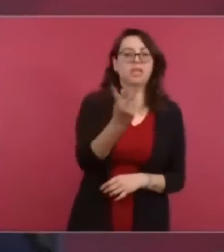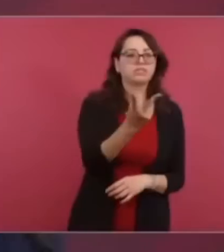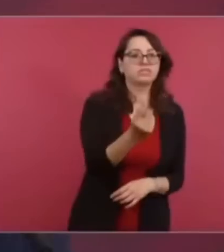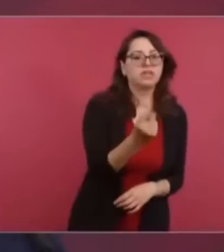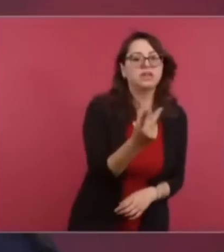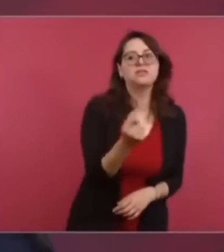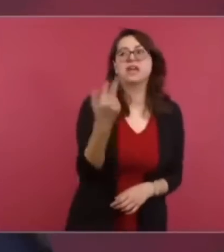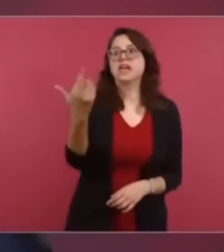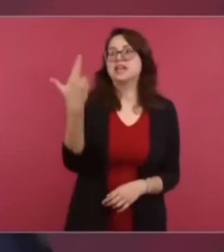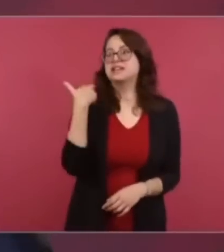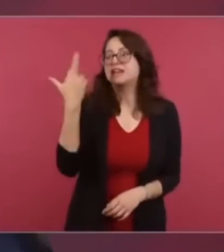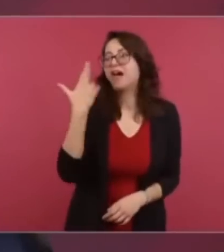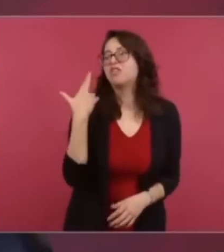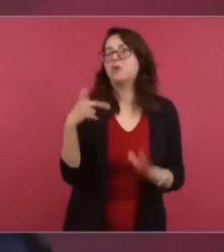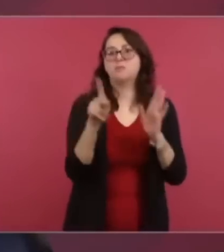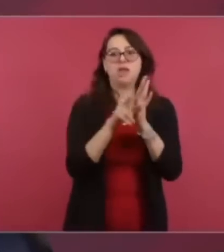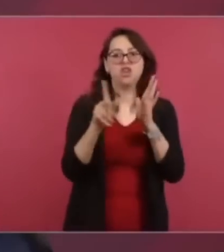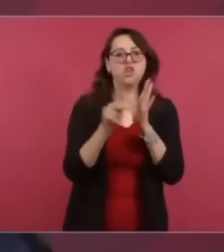se tratara